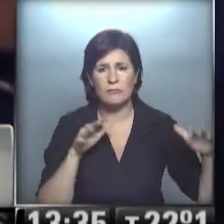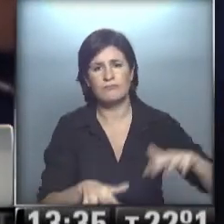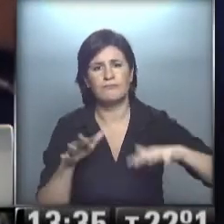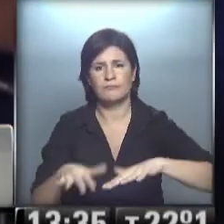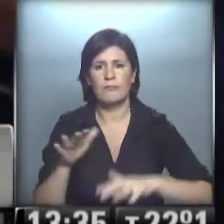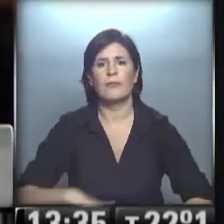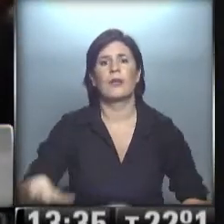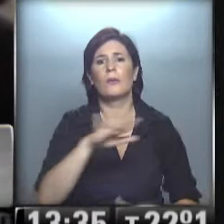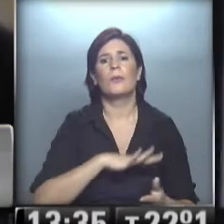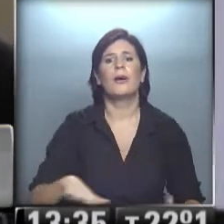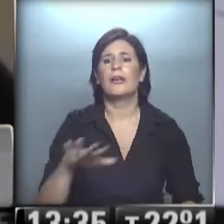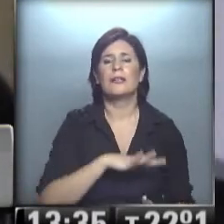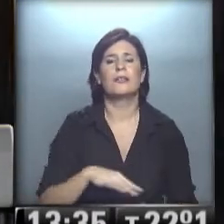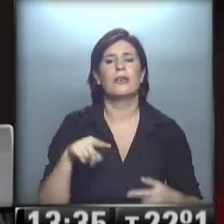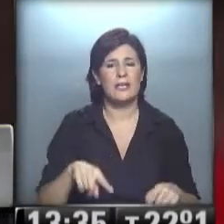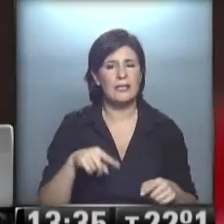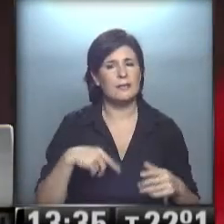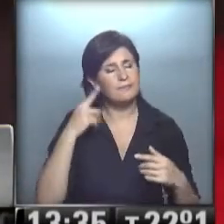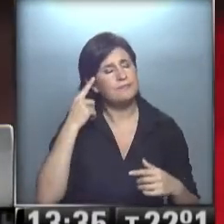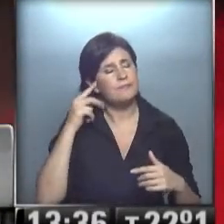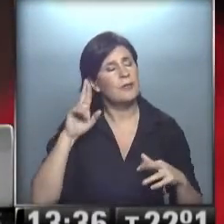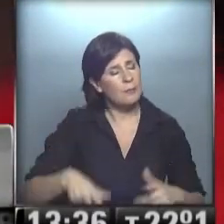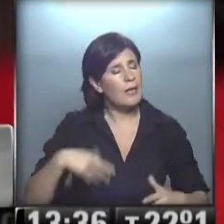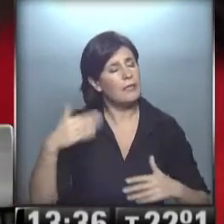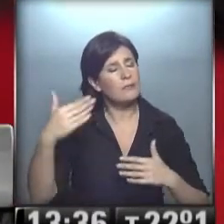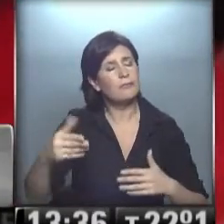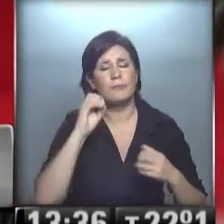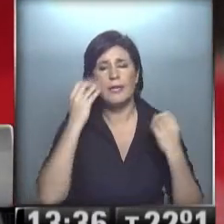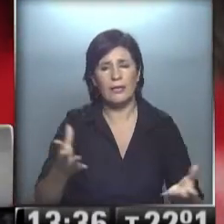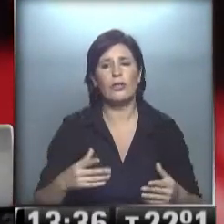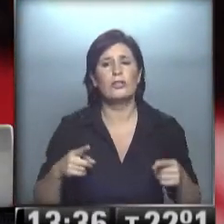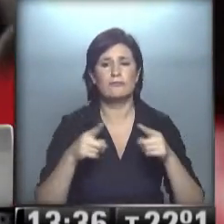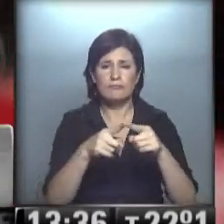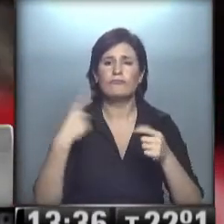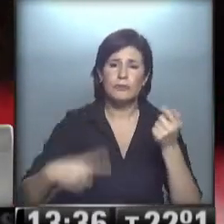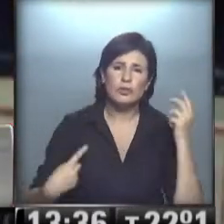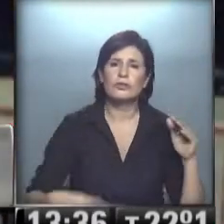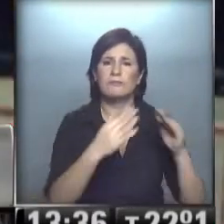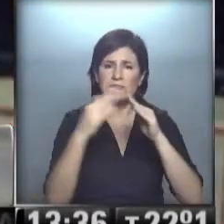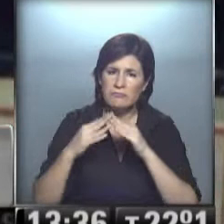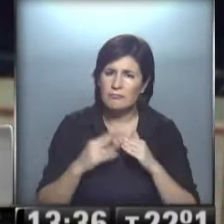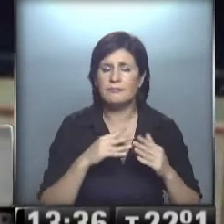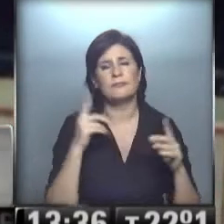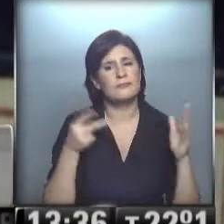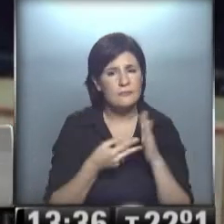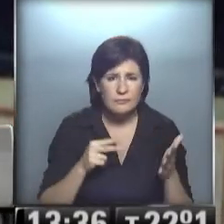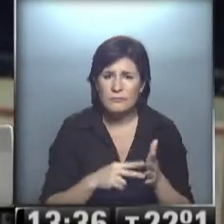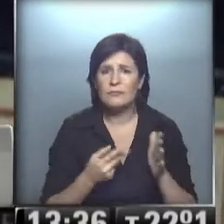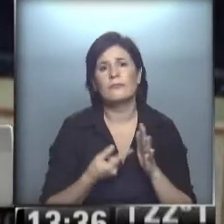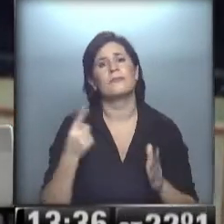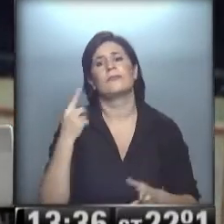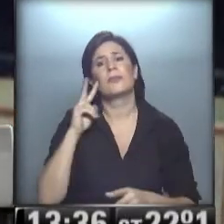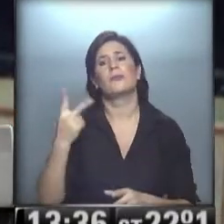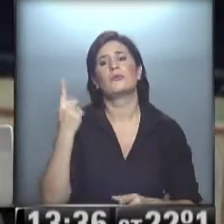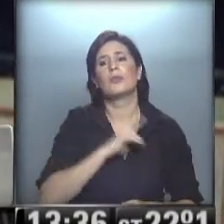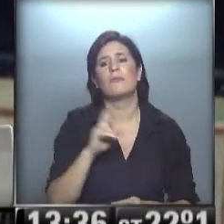cinematográfica, si se quiere, se proponen construir un mejor futuro para ese barrio con casas, con gente con muchas dificultades. Y bueno, por allí la vemos a una de las mujeres que